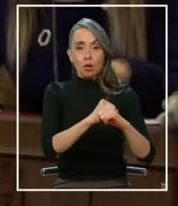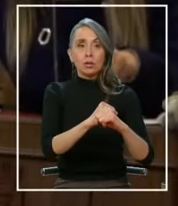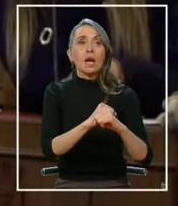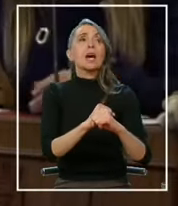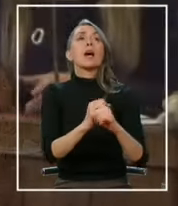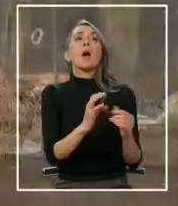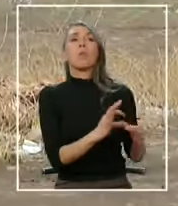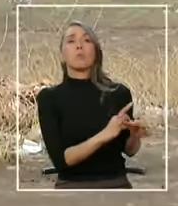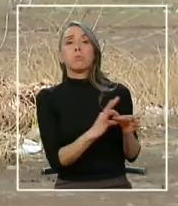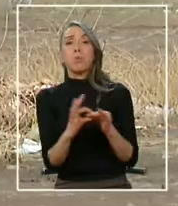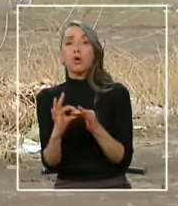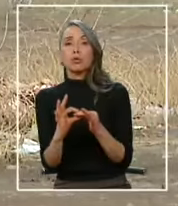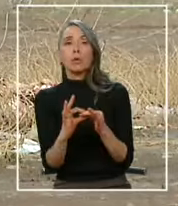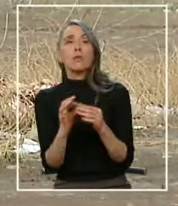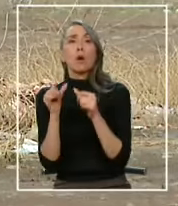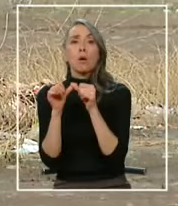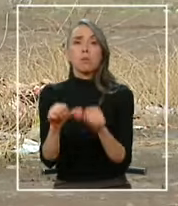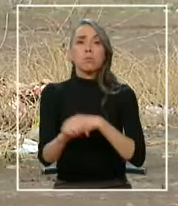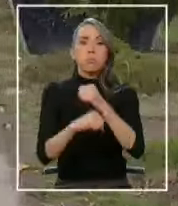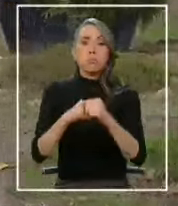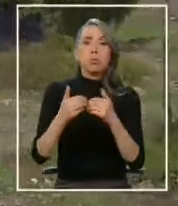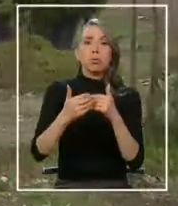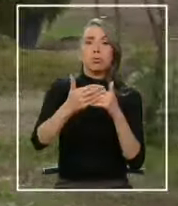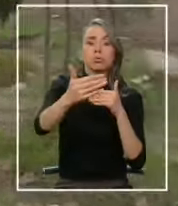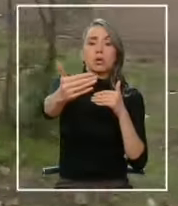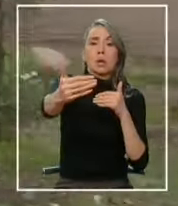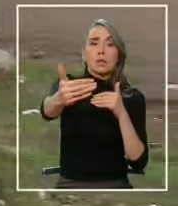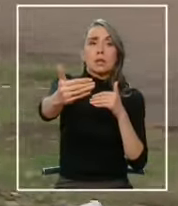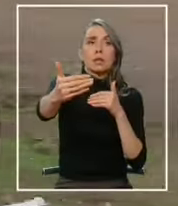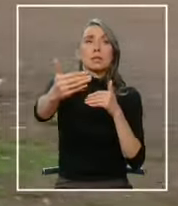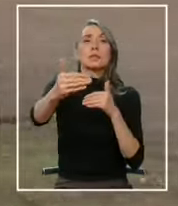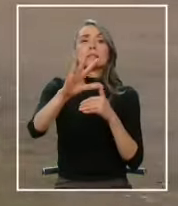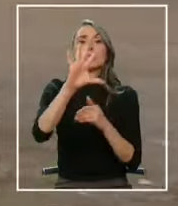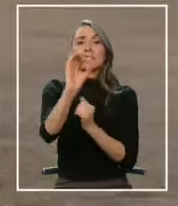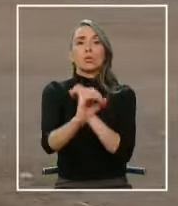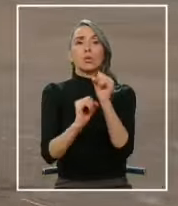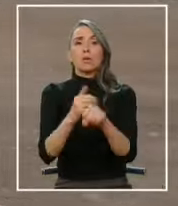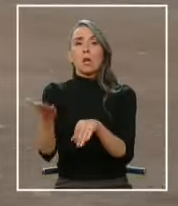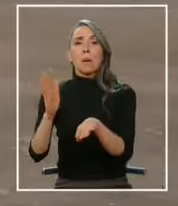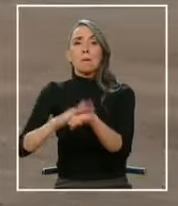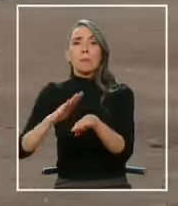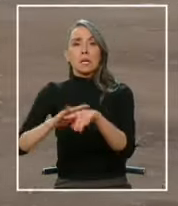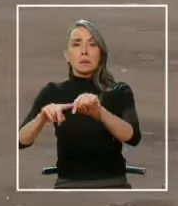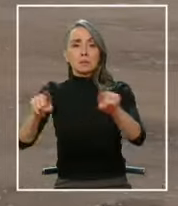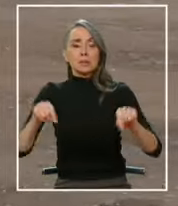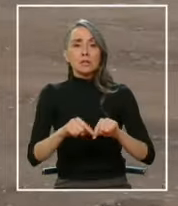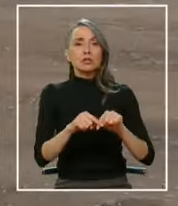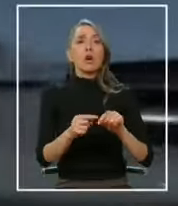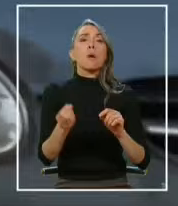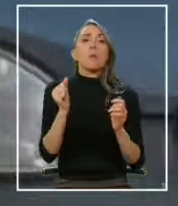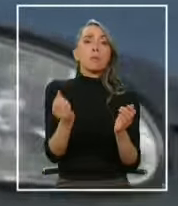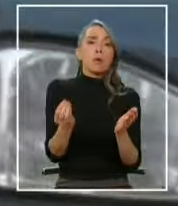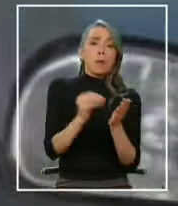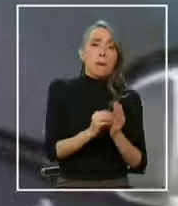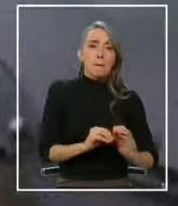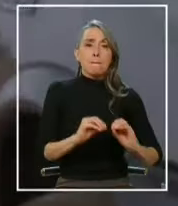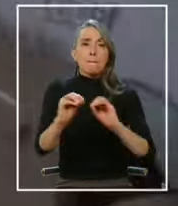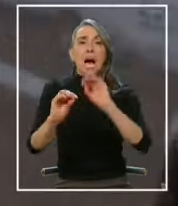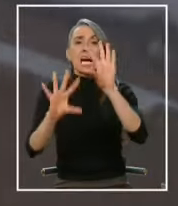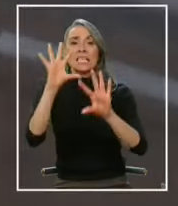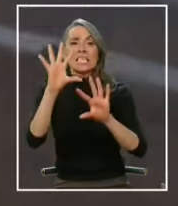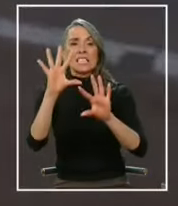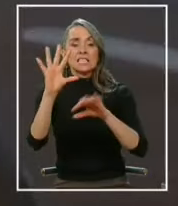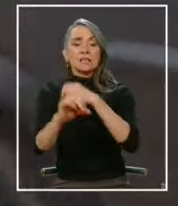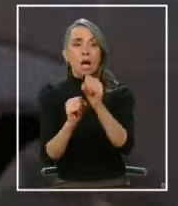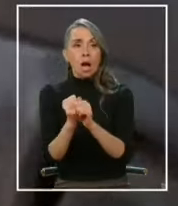principales argumentos estaban la duración del acuerdo, el que se extendería por al menos 50 años, prorrogable por otros 15. Además, se